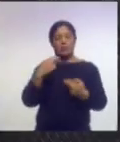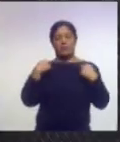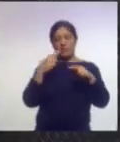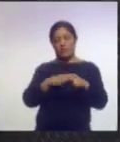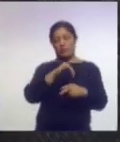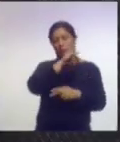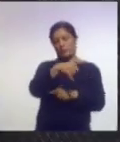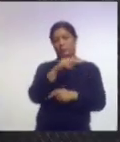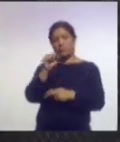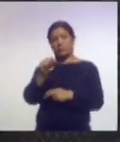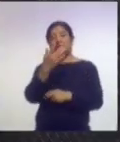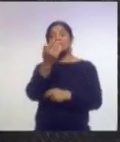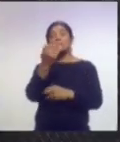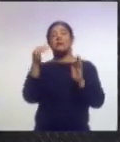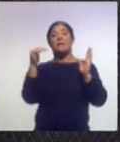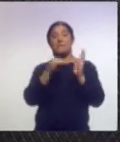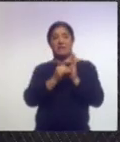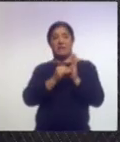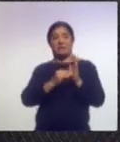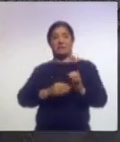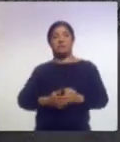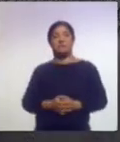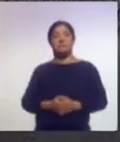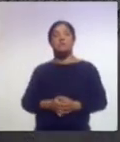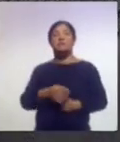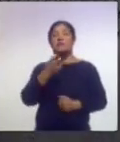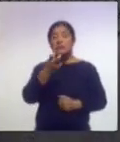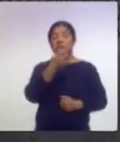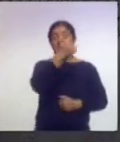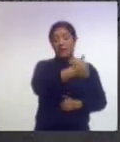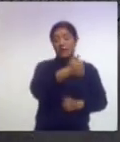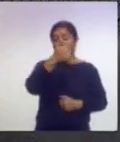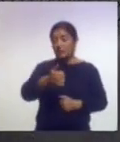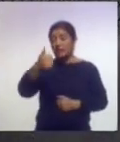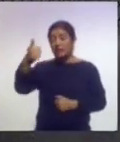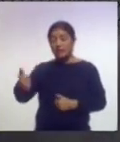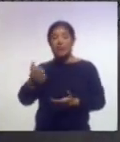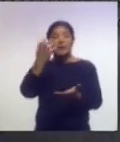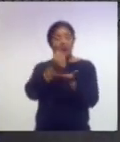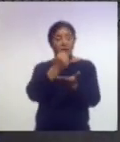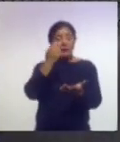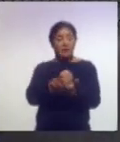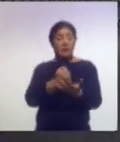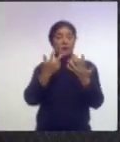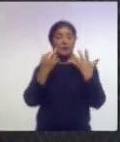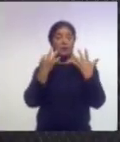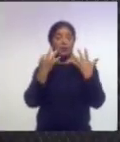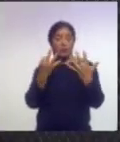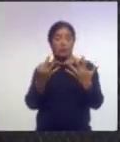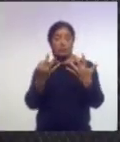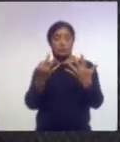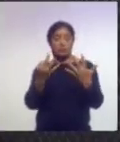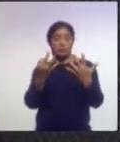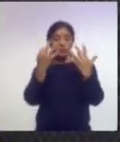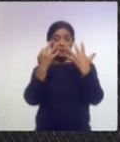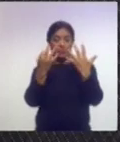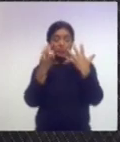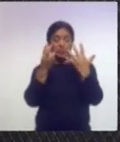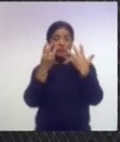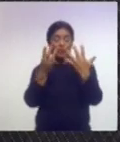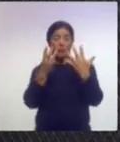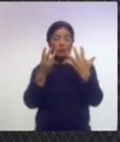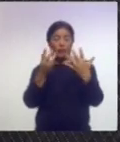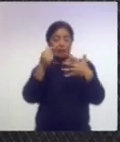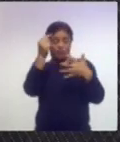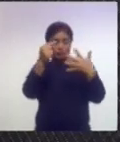y 50,000 pesos. Muy Eso bien. Es lo que se va a dar a cada uno de los ganadores de las 8 categorías que estamos convocando. La ceremonia